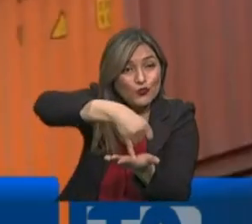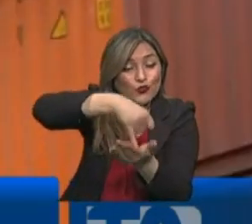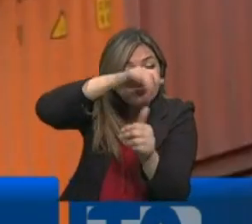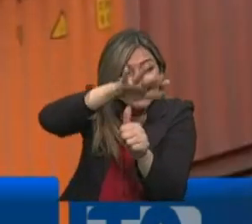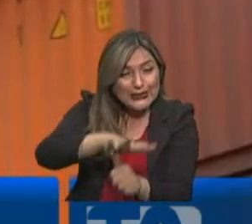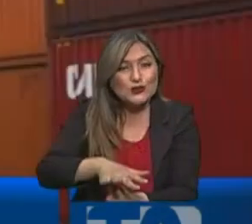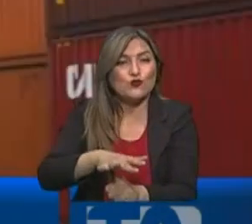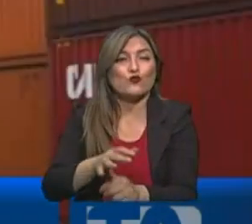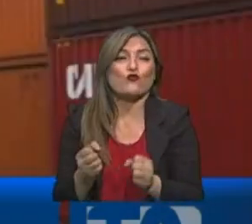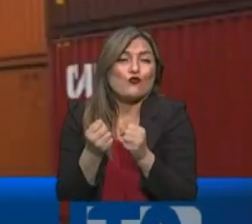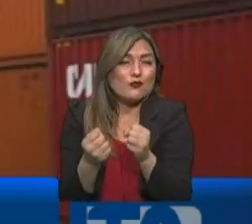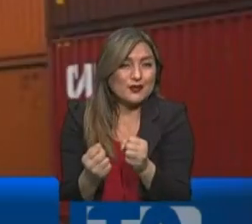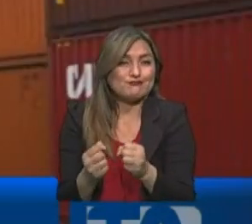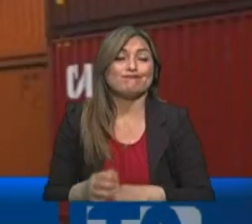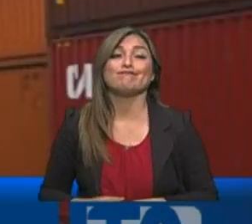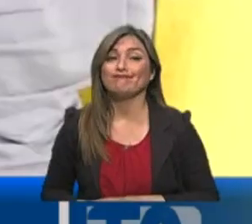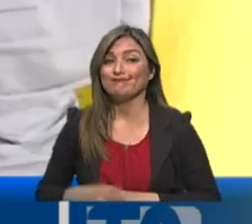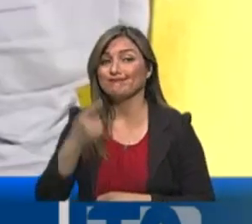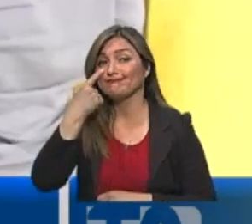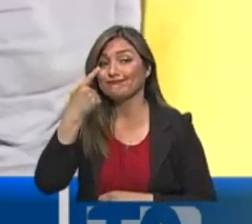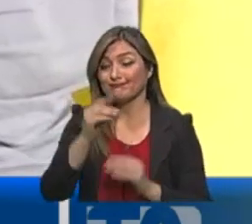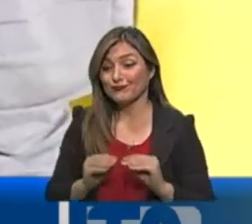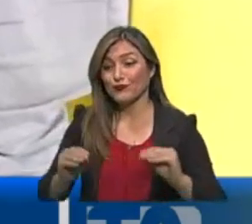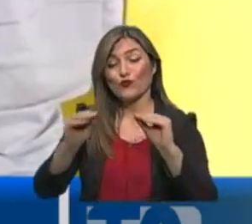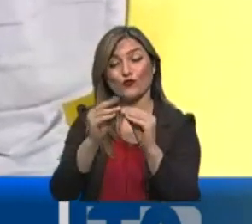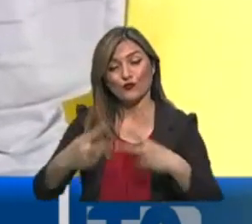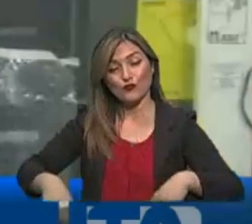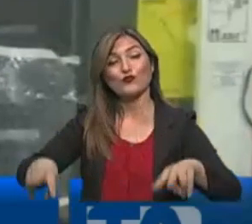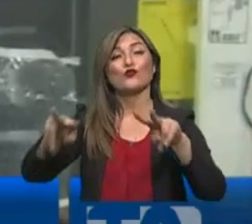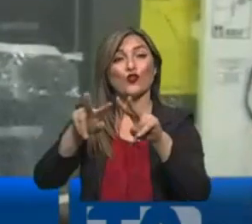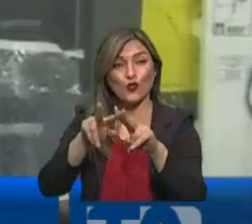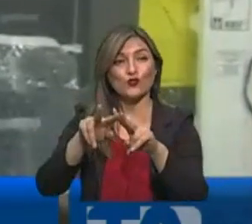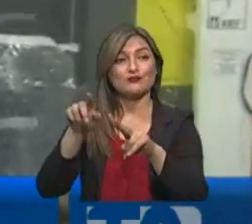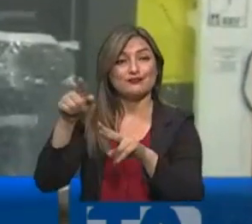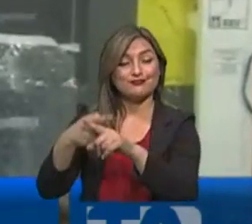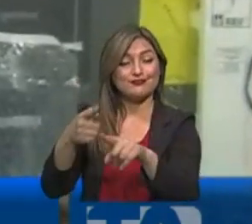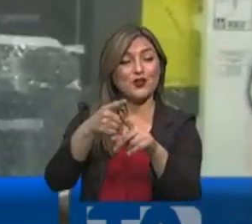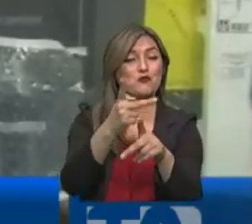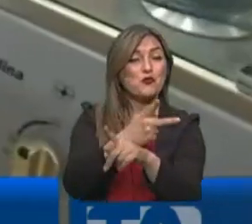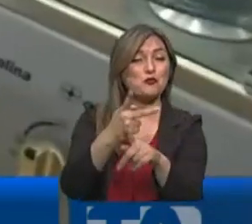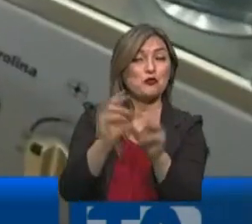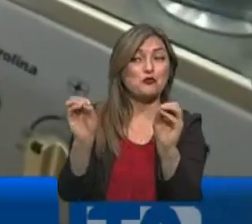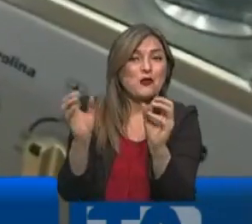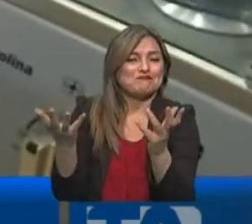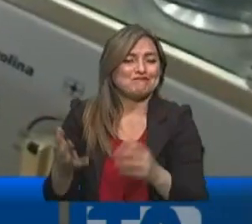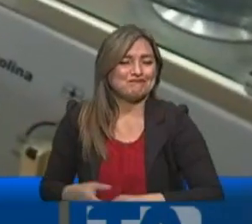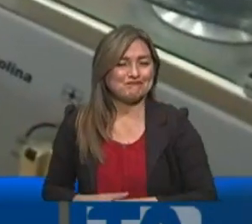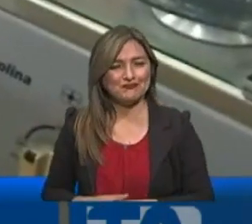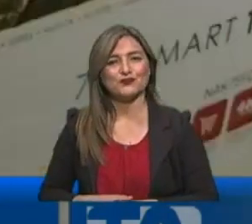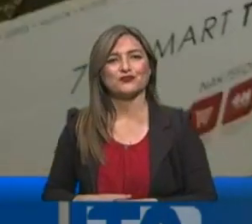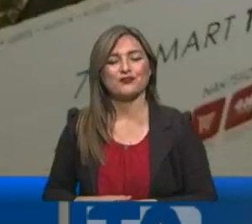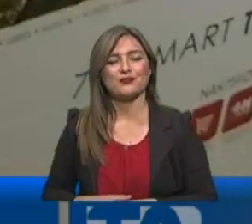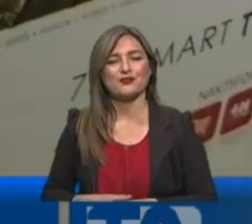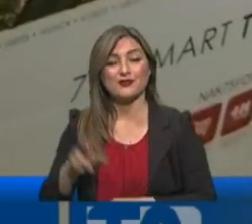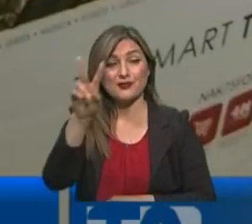se siente mucho más fuerte y se evidencia en el aumento de los precios y escasez de diversos productos importados. Esto de cara